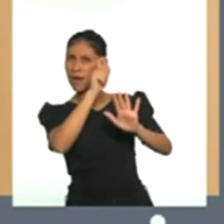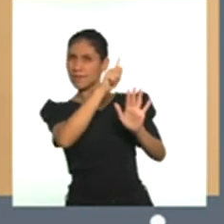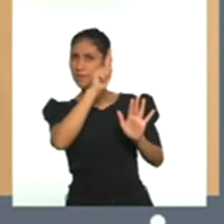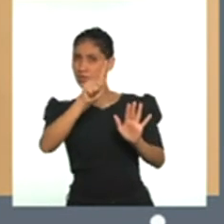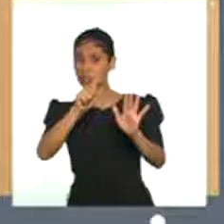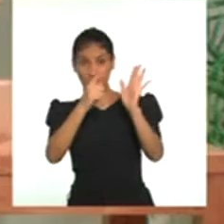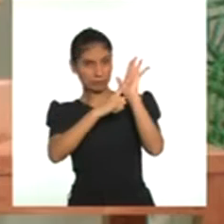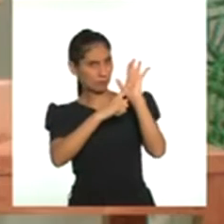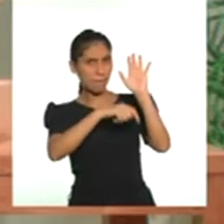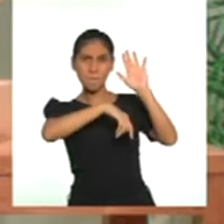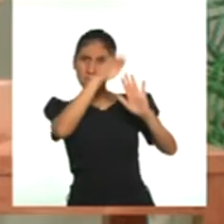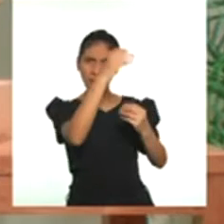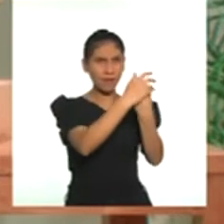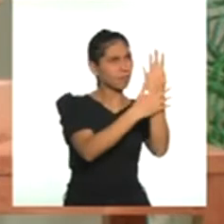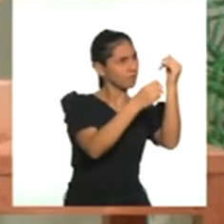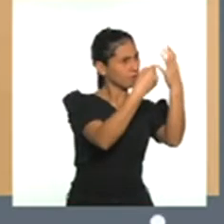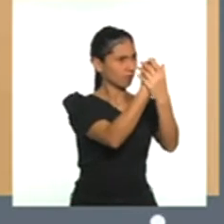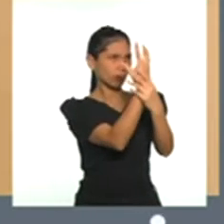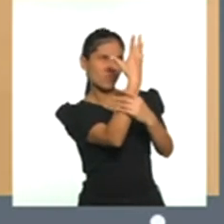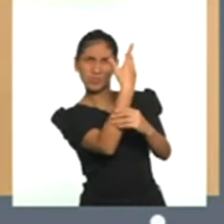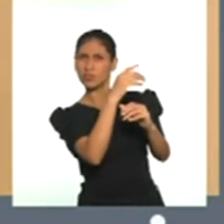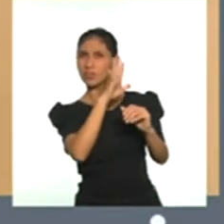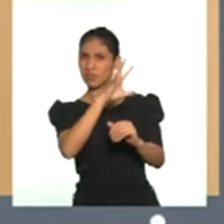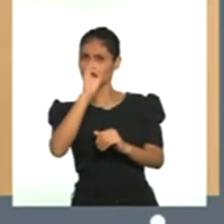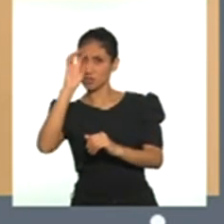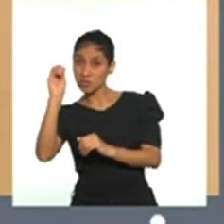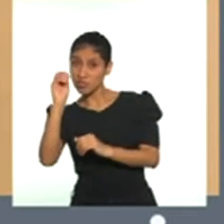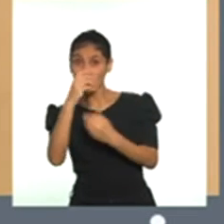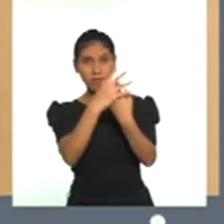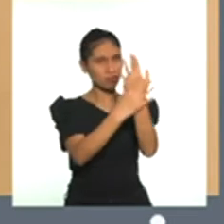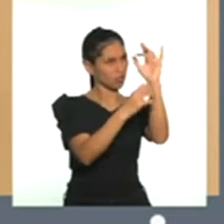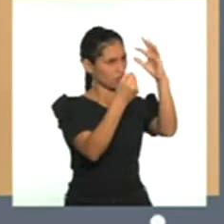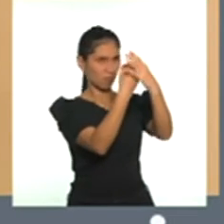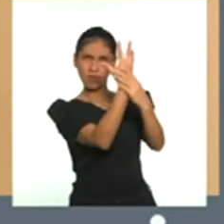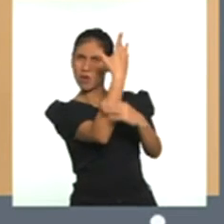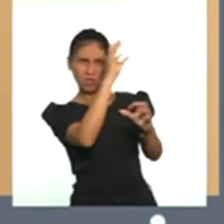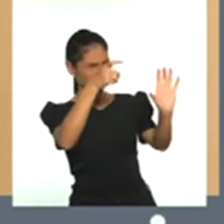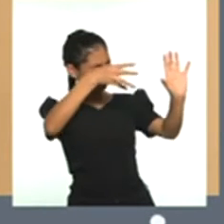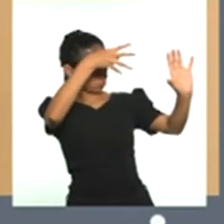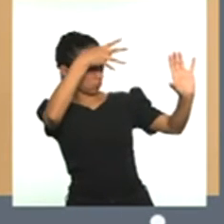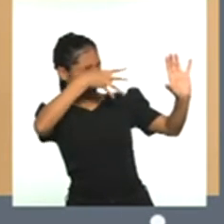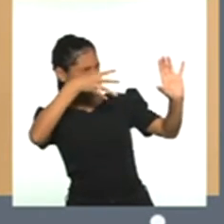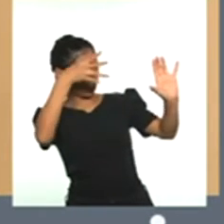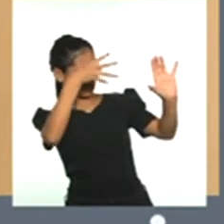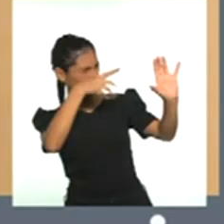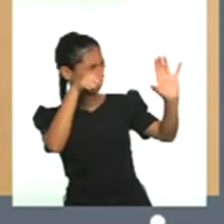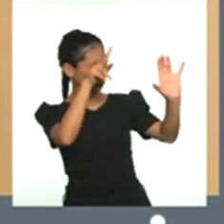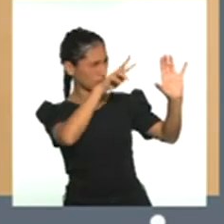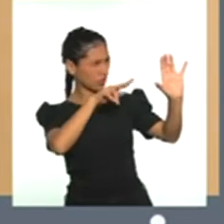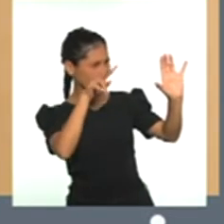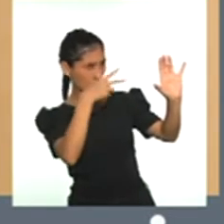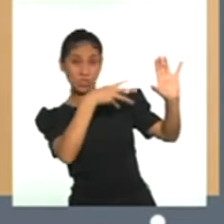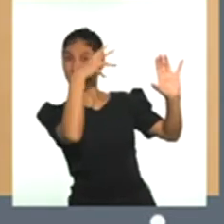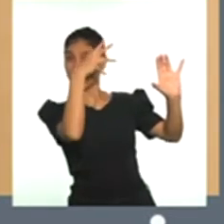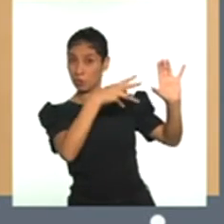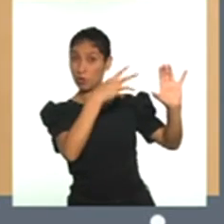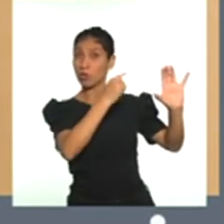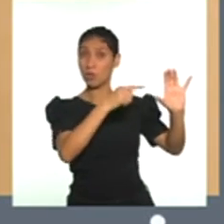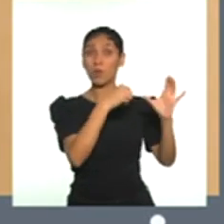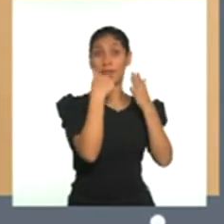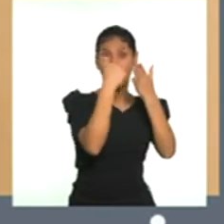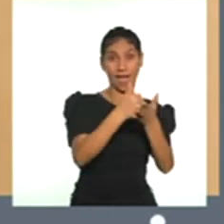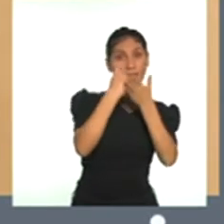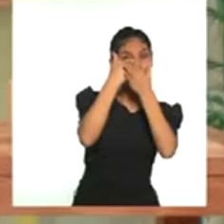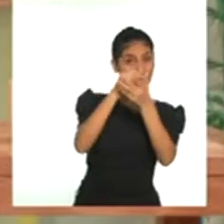en el norte del Perú. ¿Más de 500? Y te aviso que las mismas especies se suelen utilizar exitosamente para